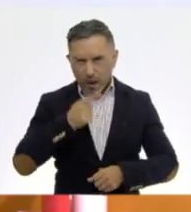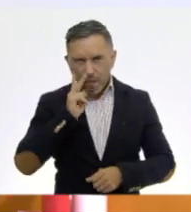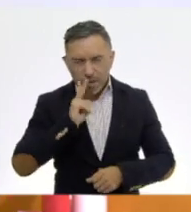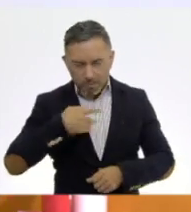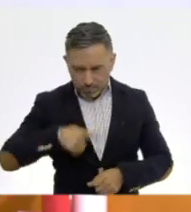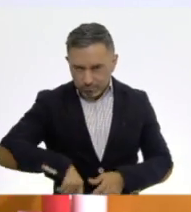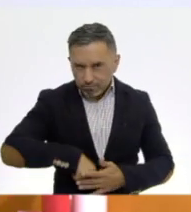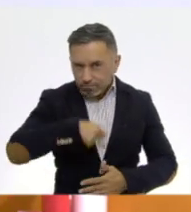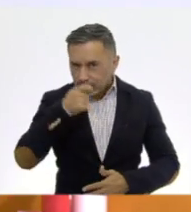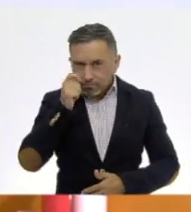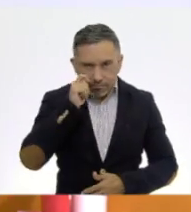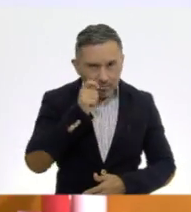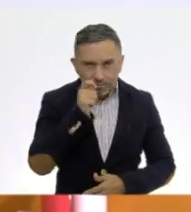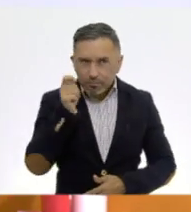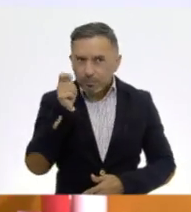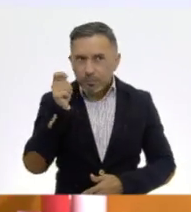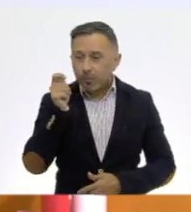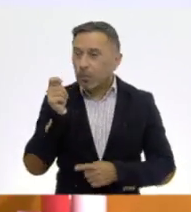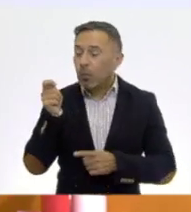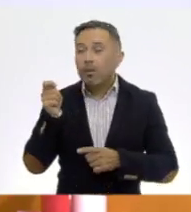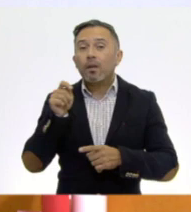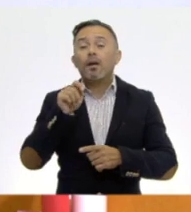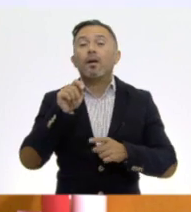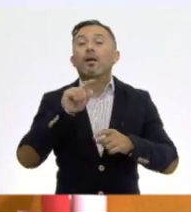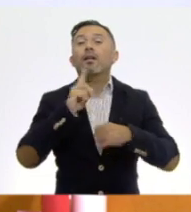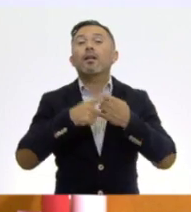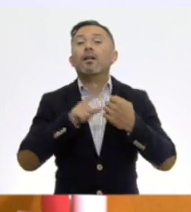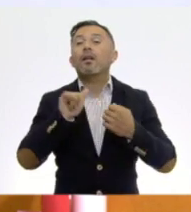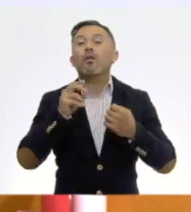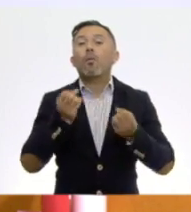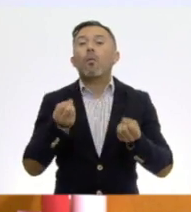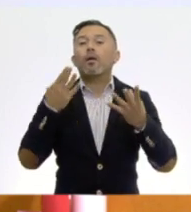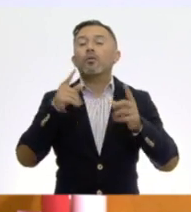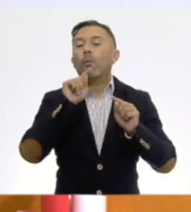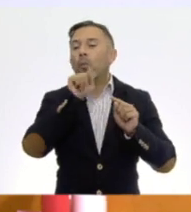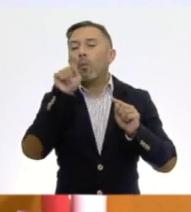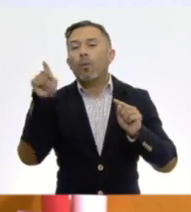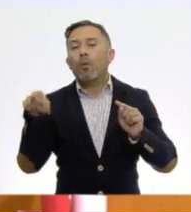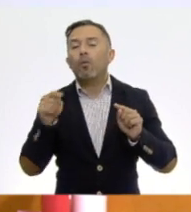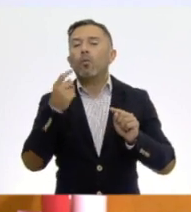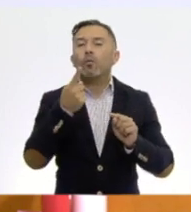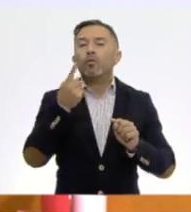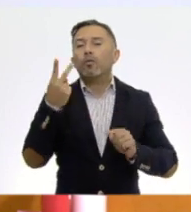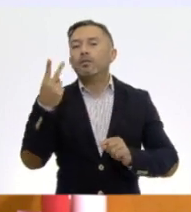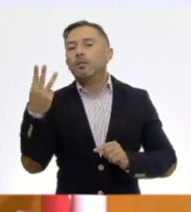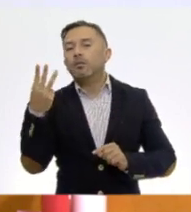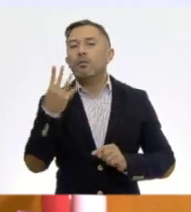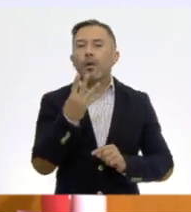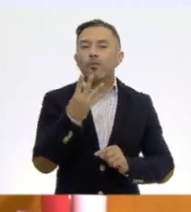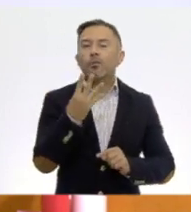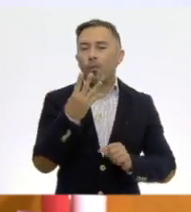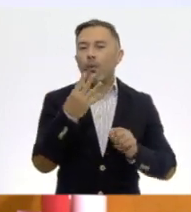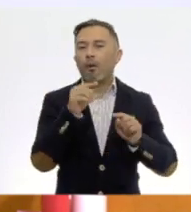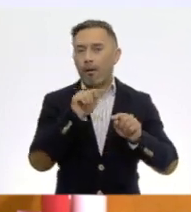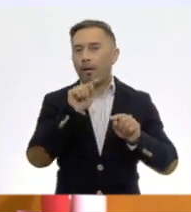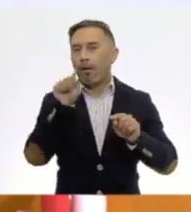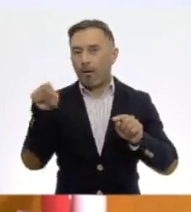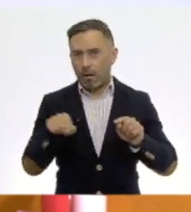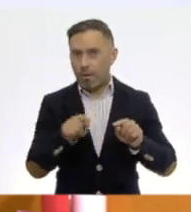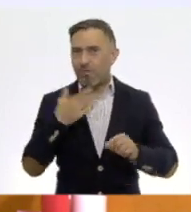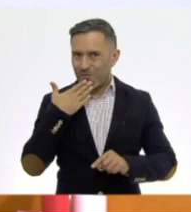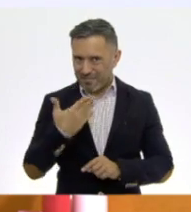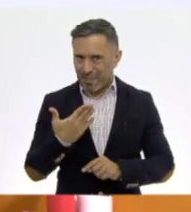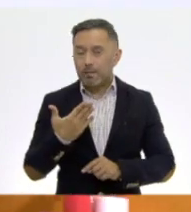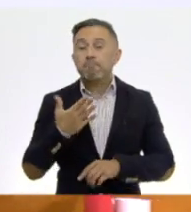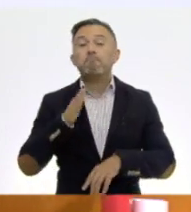investigadores. ¿Cuántos aristas tiene? Una, dos, tres, cuatro aristas. Muy bien. Muy bien. ¿Cuál es la otra